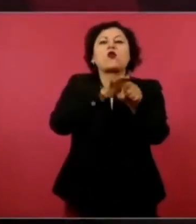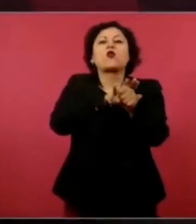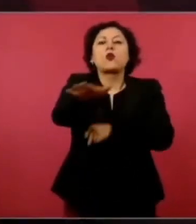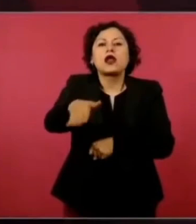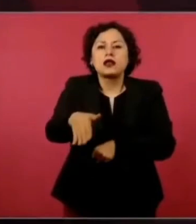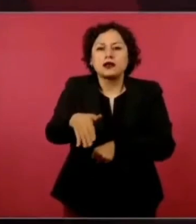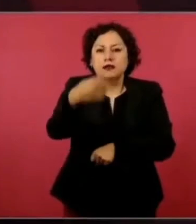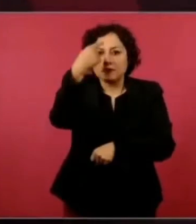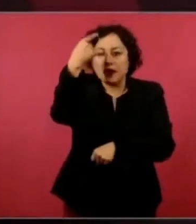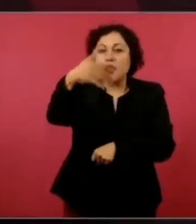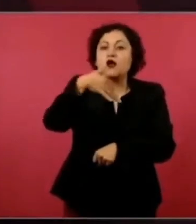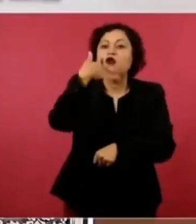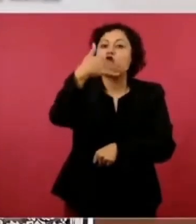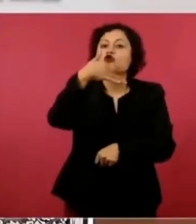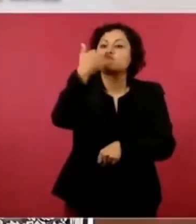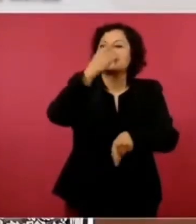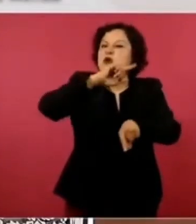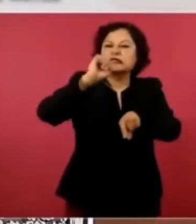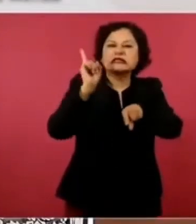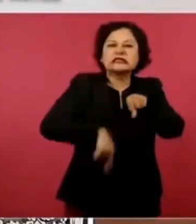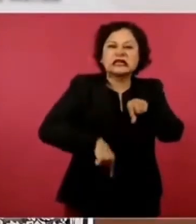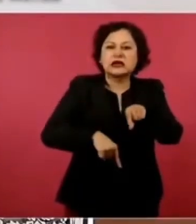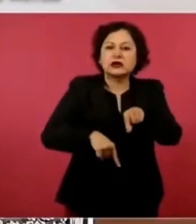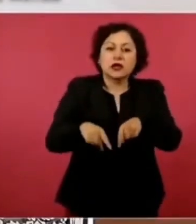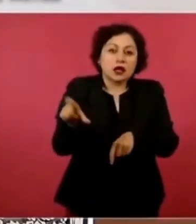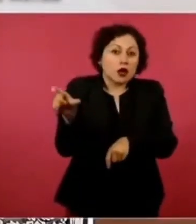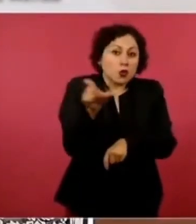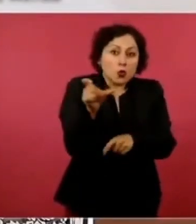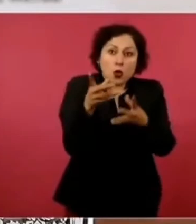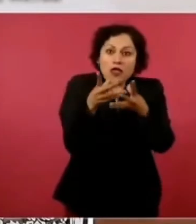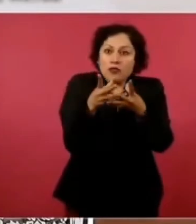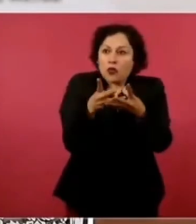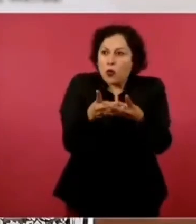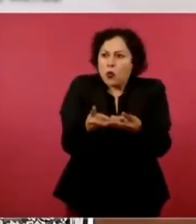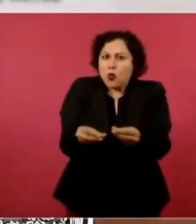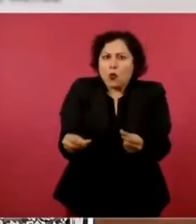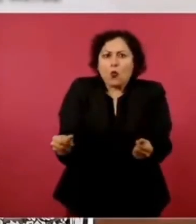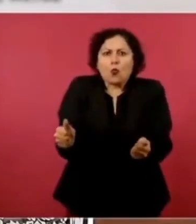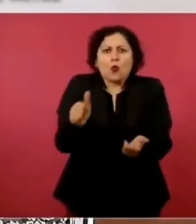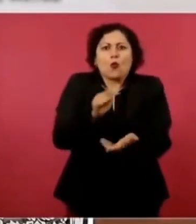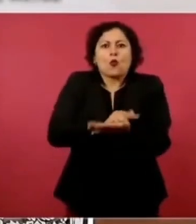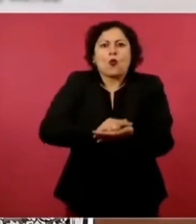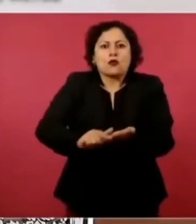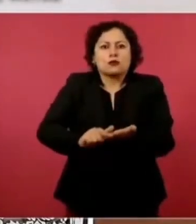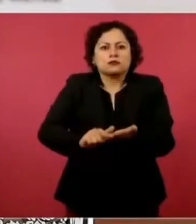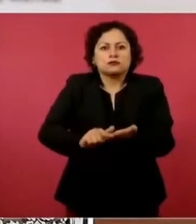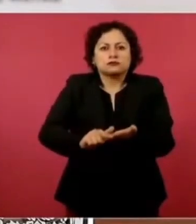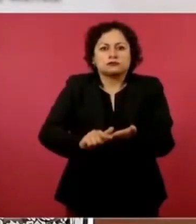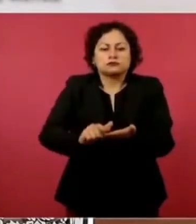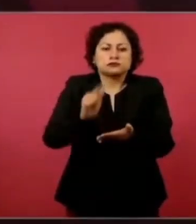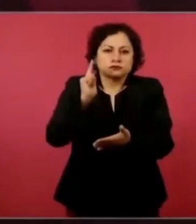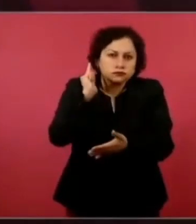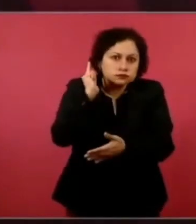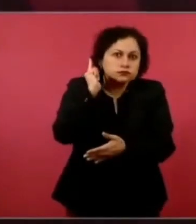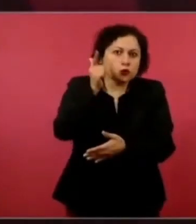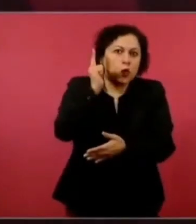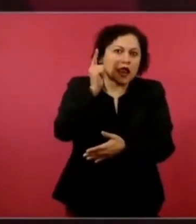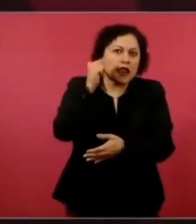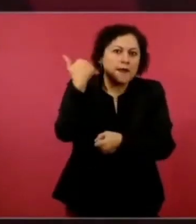Romperemos algún día, superaremos pronto, digo yo, el Estado corrupto, sí.